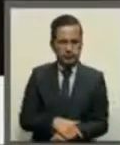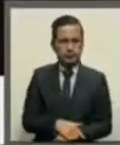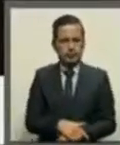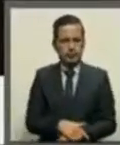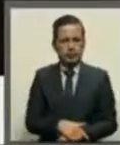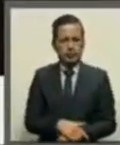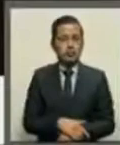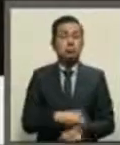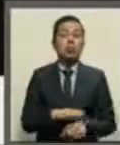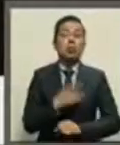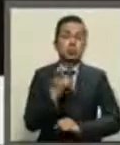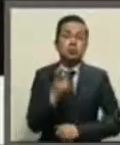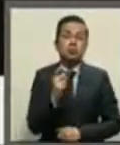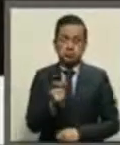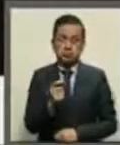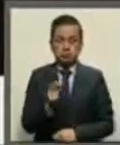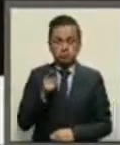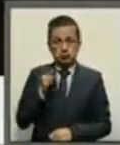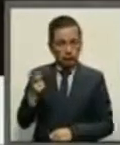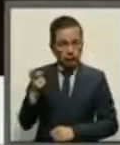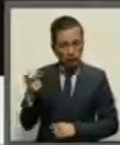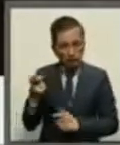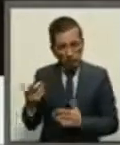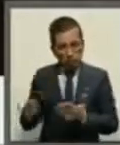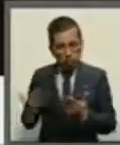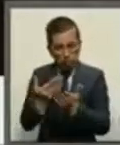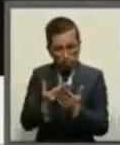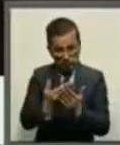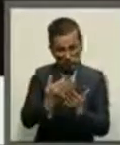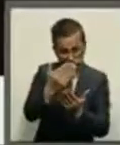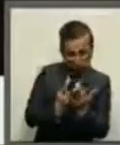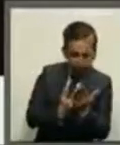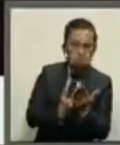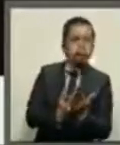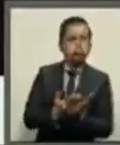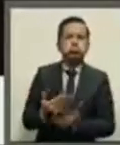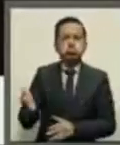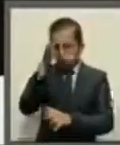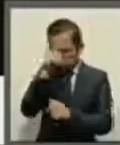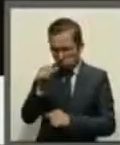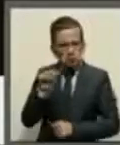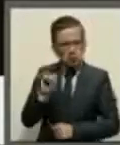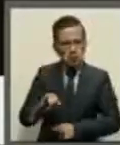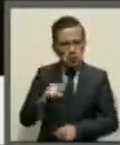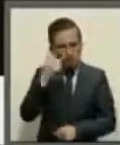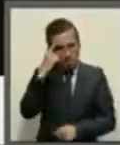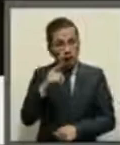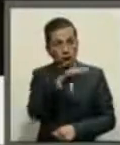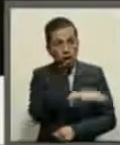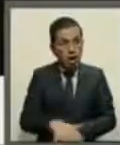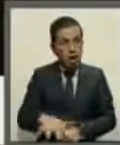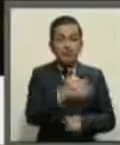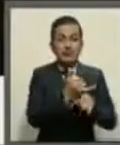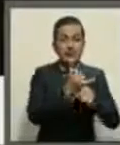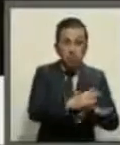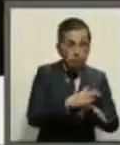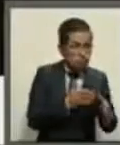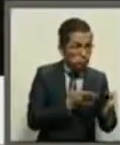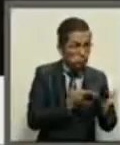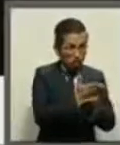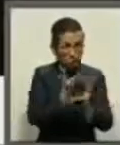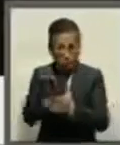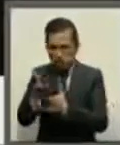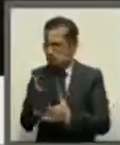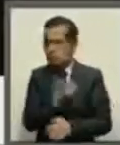señalado, se considera pertinente la presente propuesta con el fin de salvaguardar la información pública reservada de interés